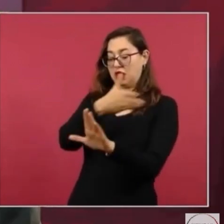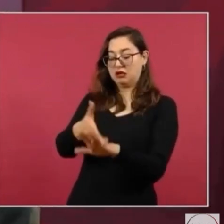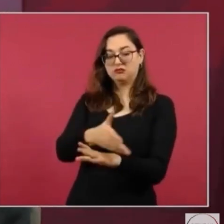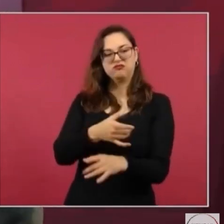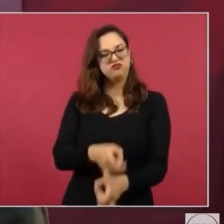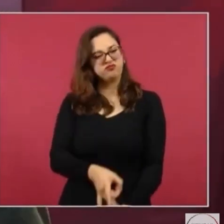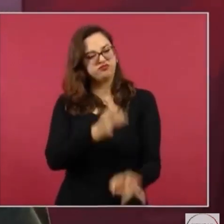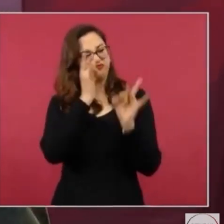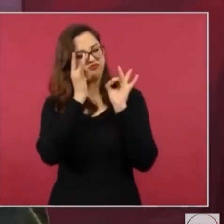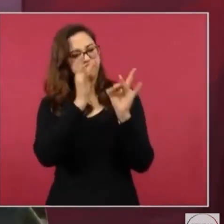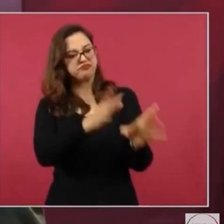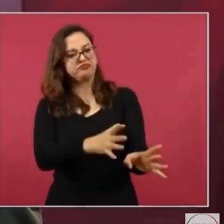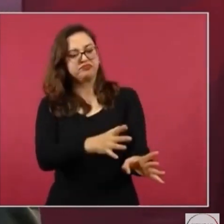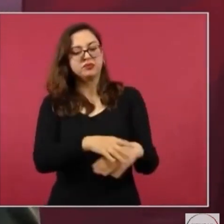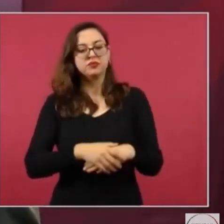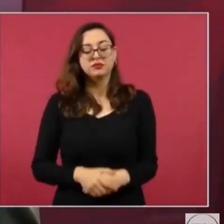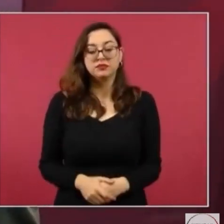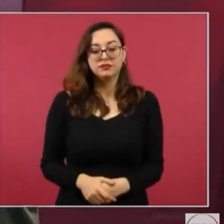al antiguo régimen,